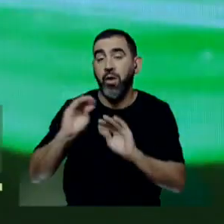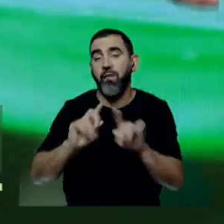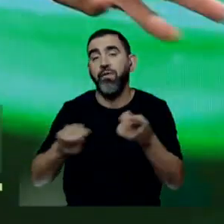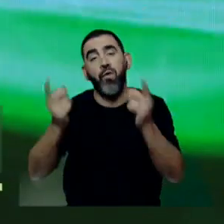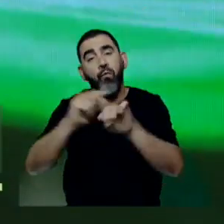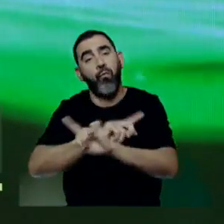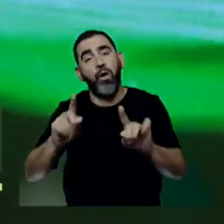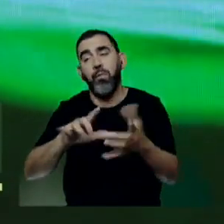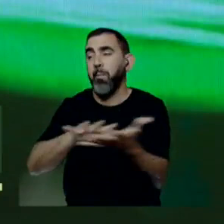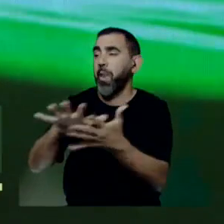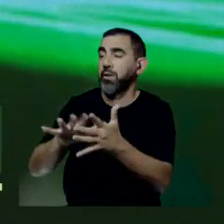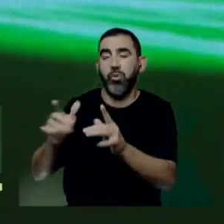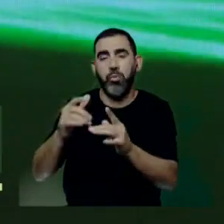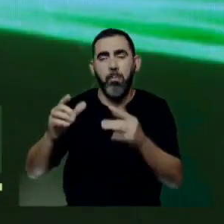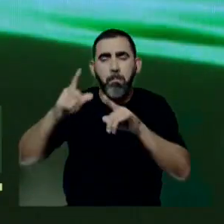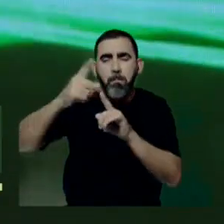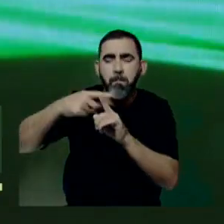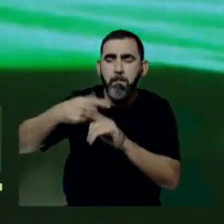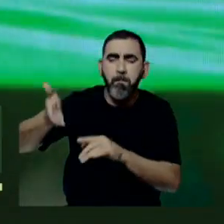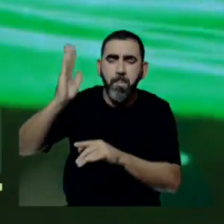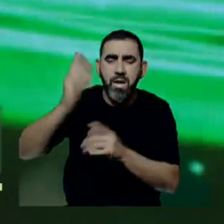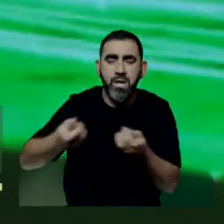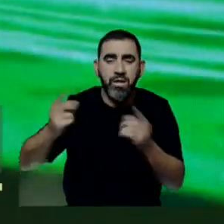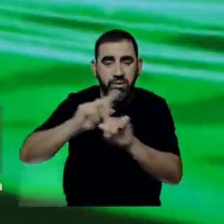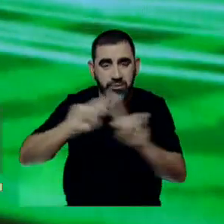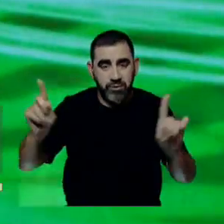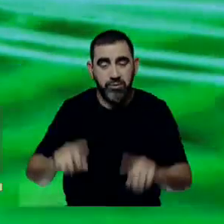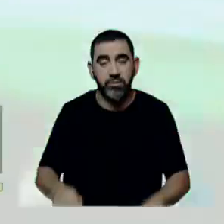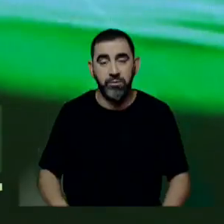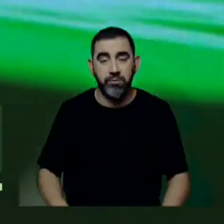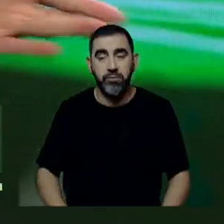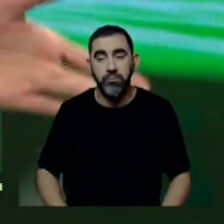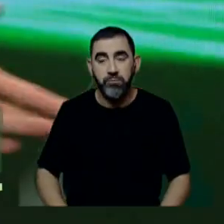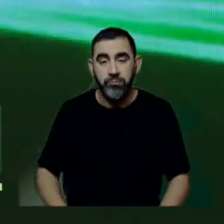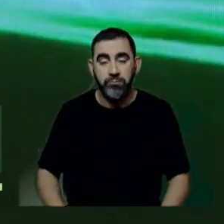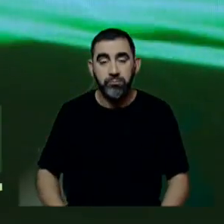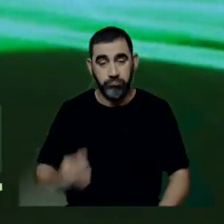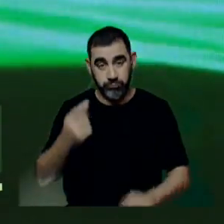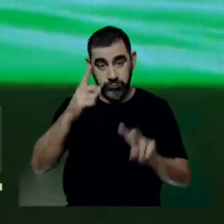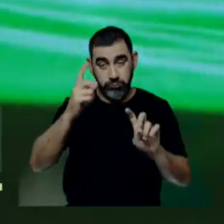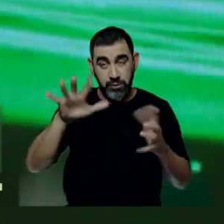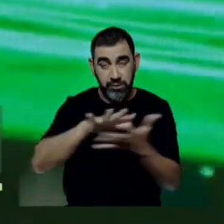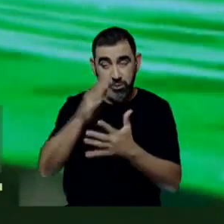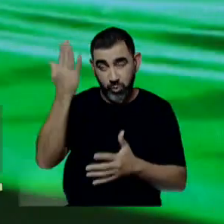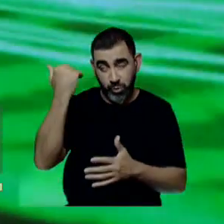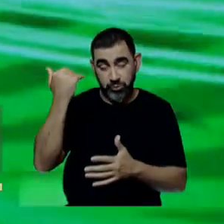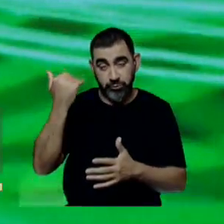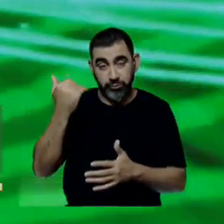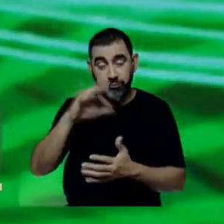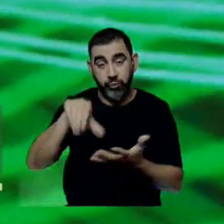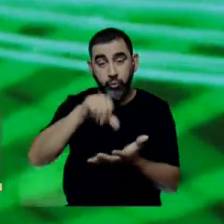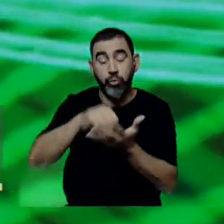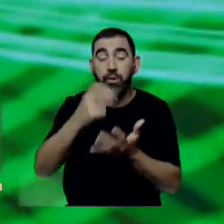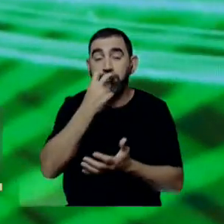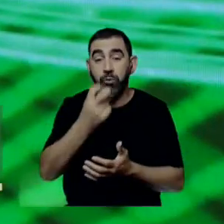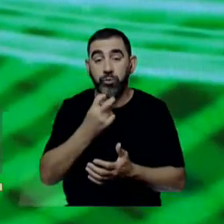vuelven y fueron a la plaza de la esquina. No, pasan meses sin retornar al sistema de protección. Tuvimos un caso hace un par de meses en la ciudad de San